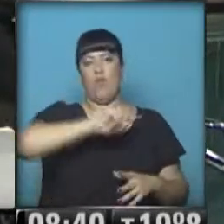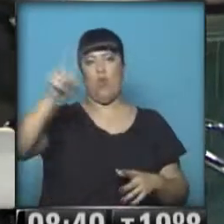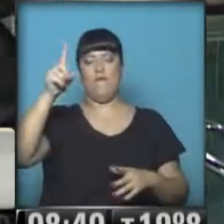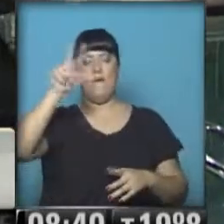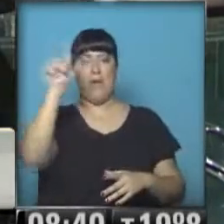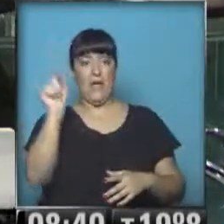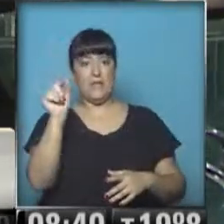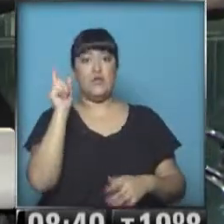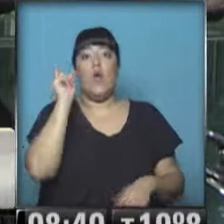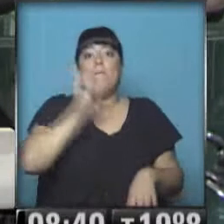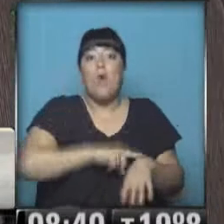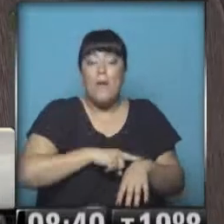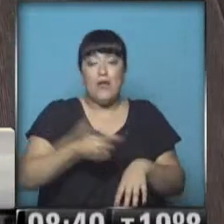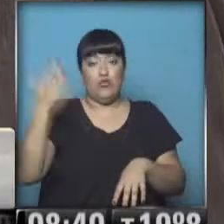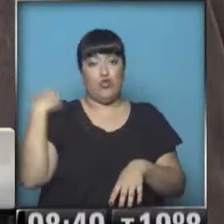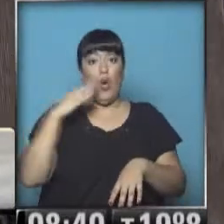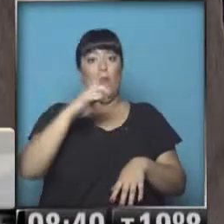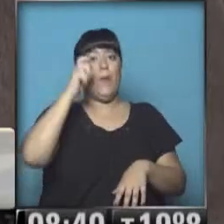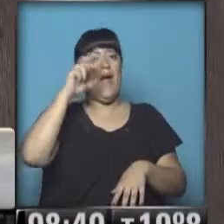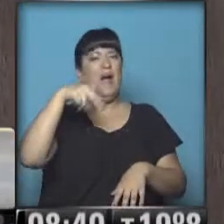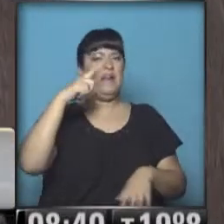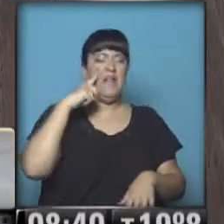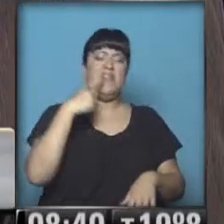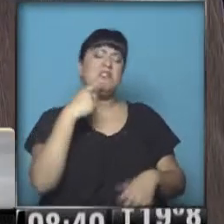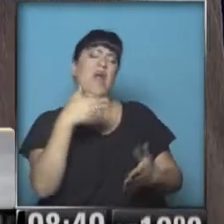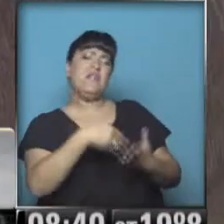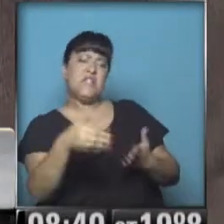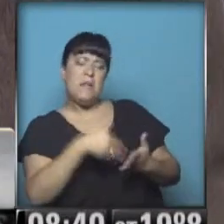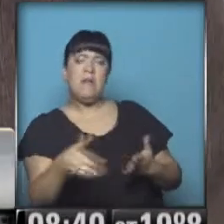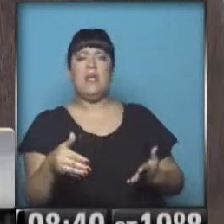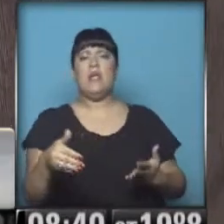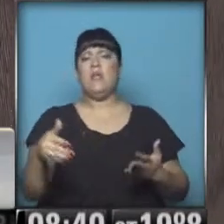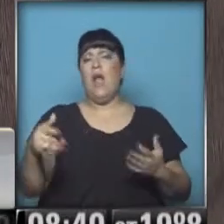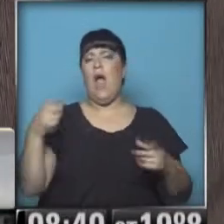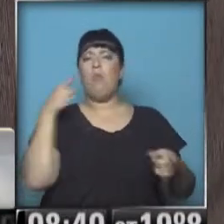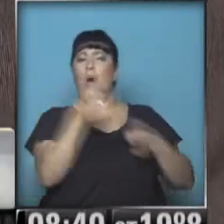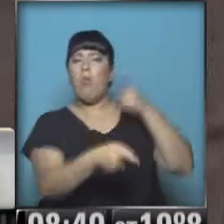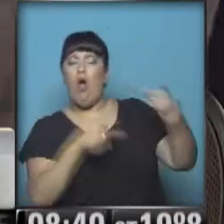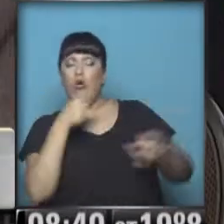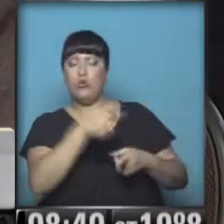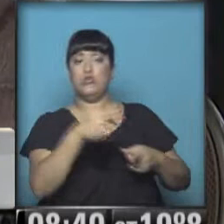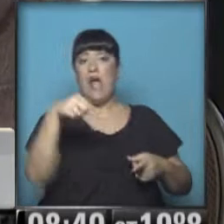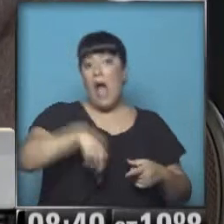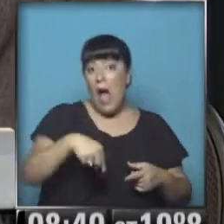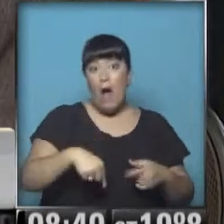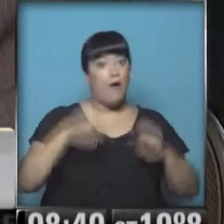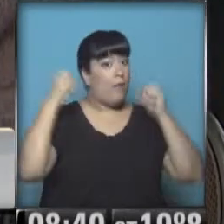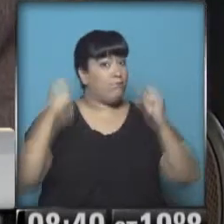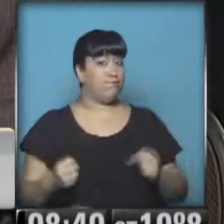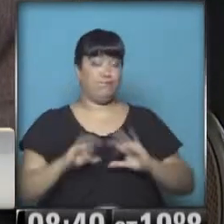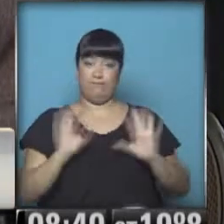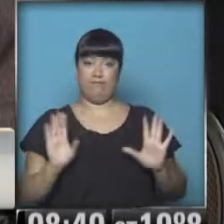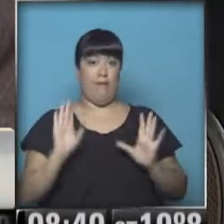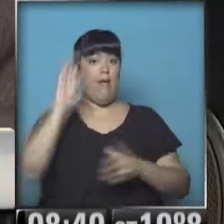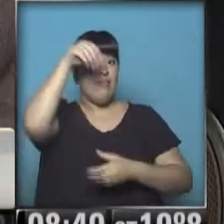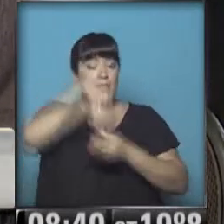momento cuando berna instaló el tema se habló de xenofobia y hubo demás acusaciones bueno ahora se instala dentro